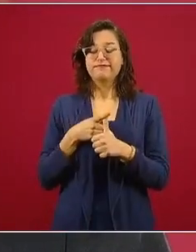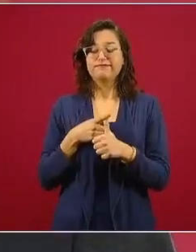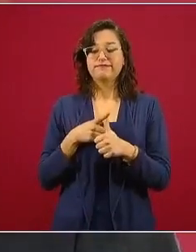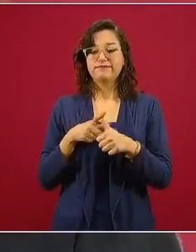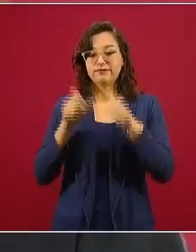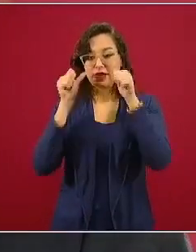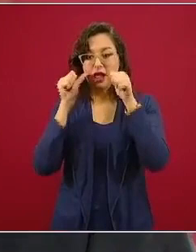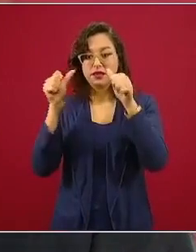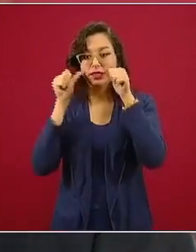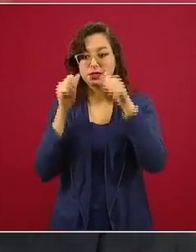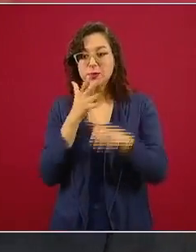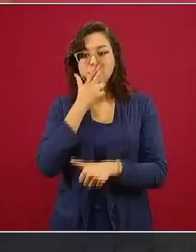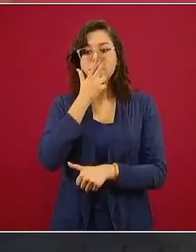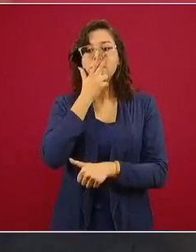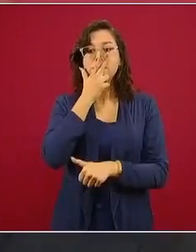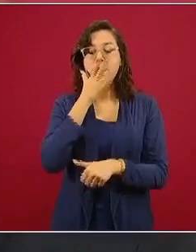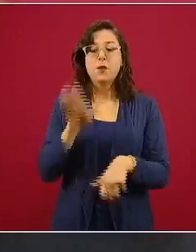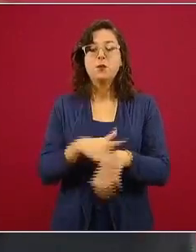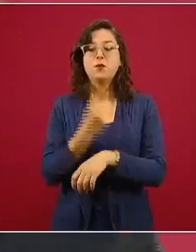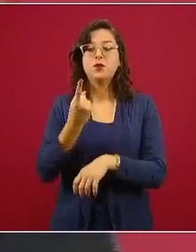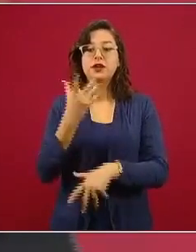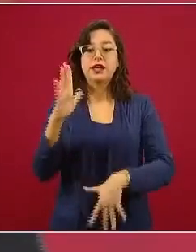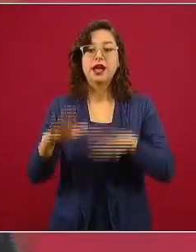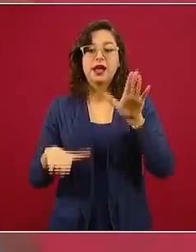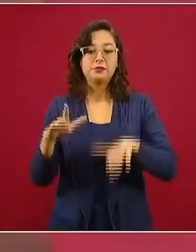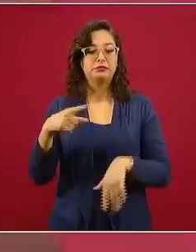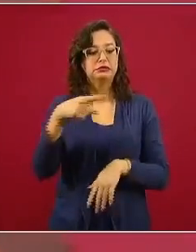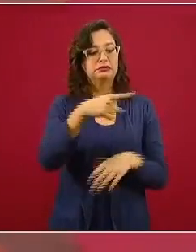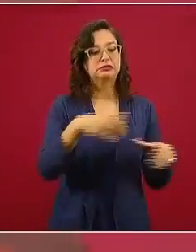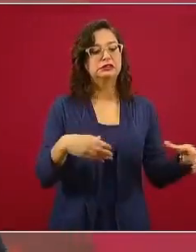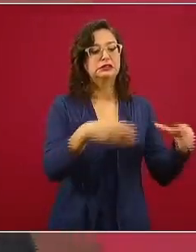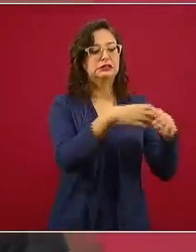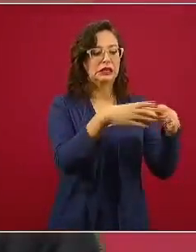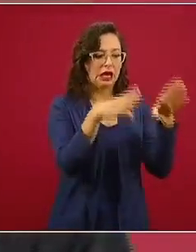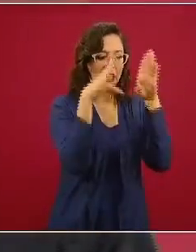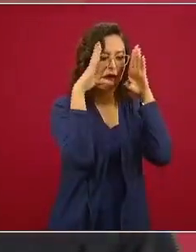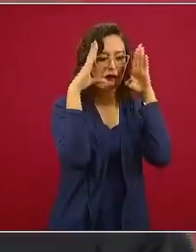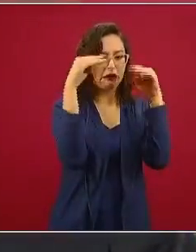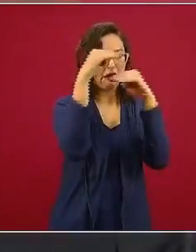A veces los conservadores solo se dedican a